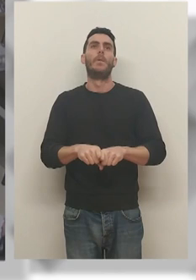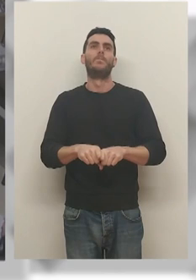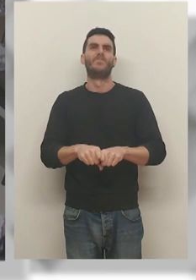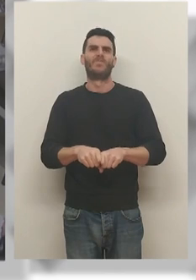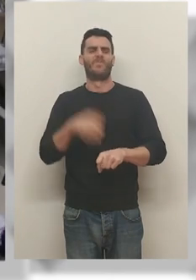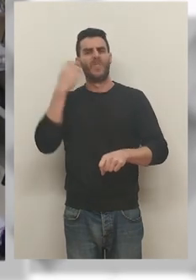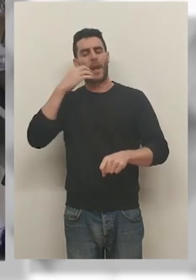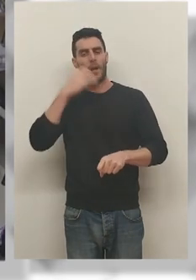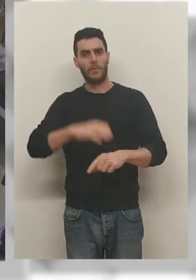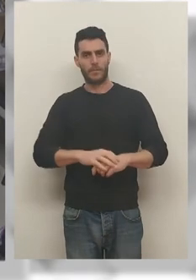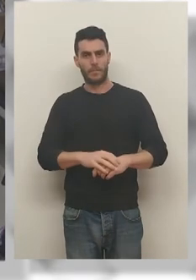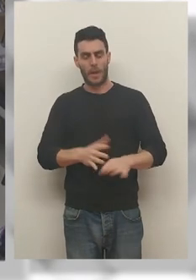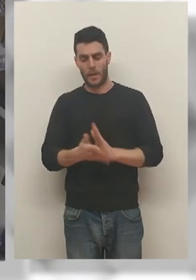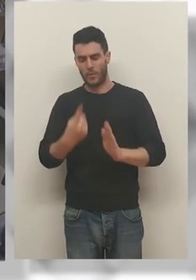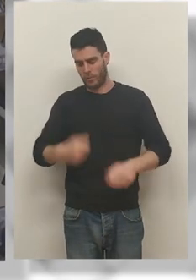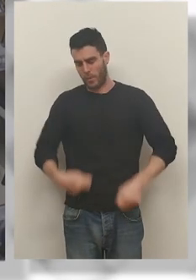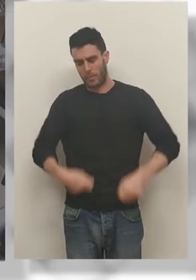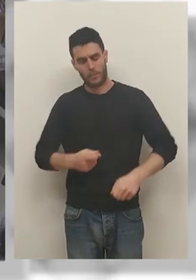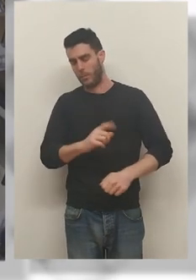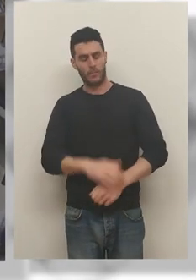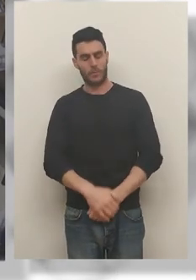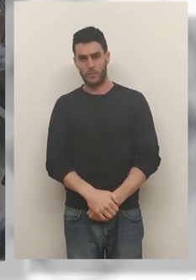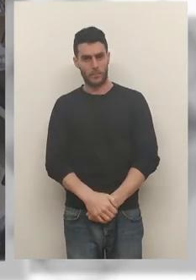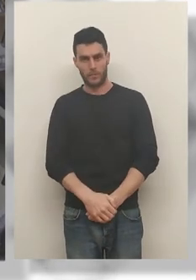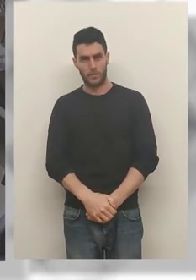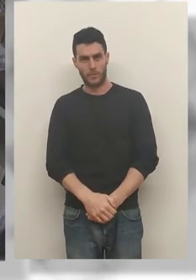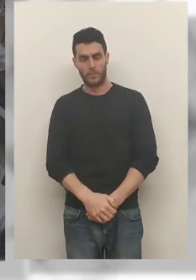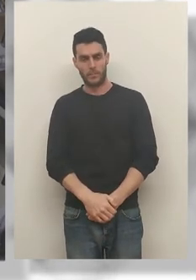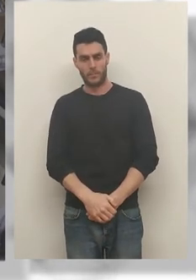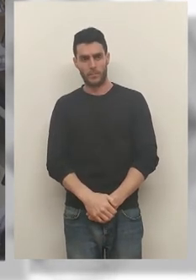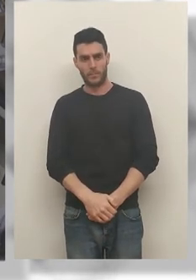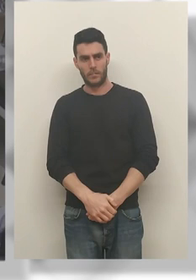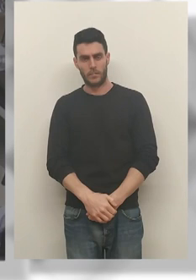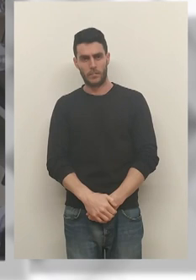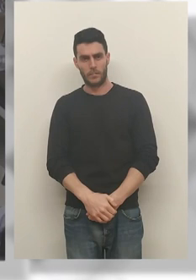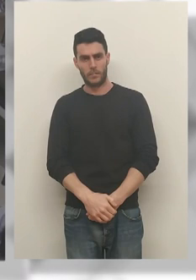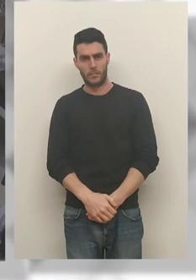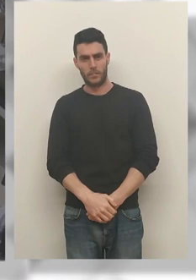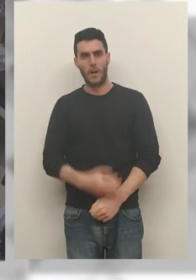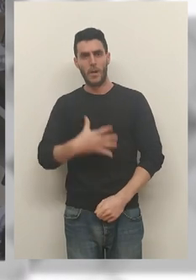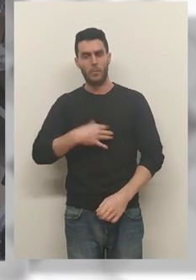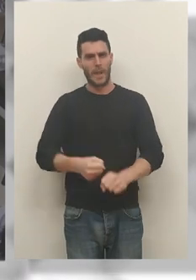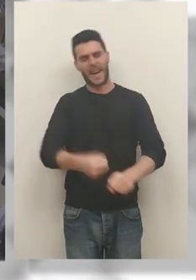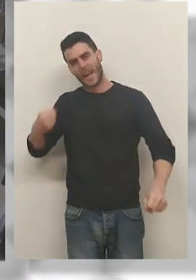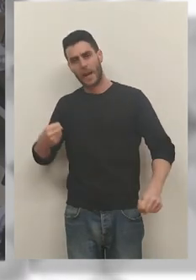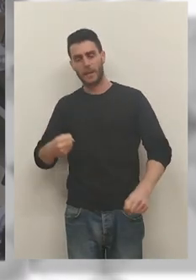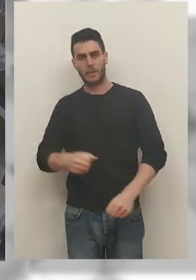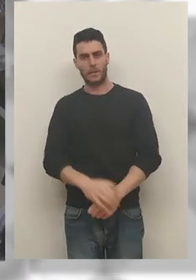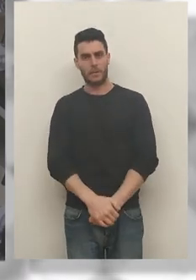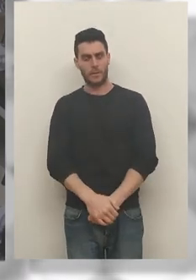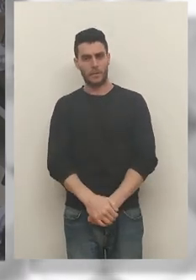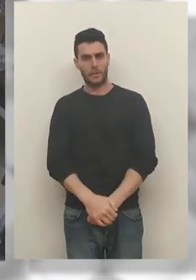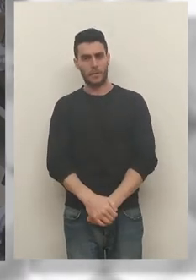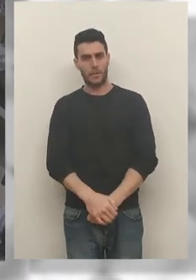fuera de lugar de quitárselo uno solo no lo deja Así nada probablemente como que ha sido arrancado ese pantalón